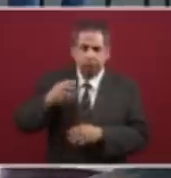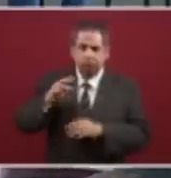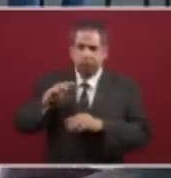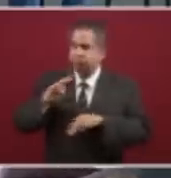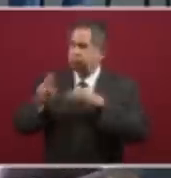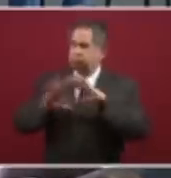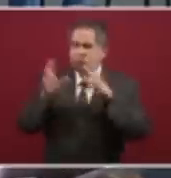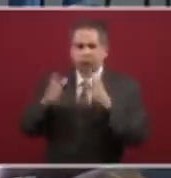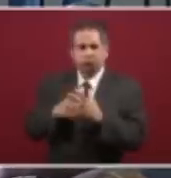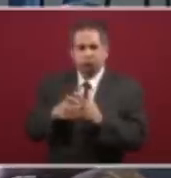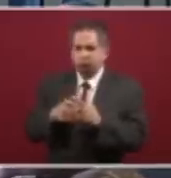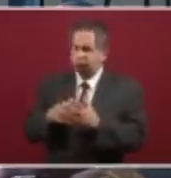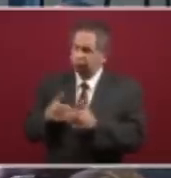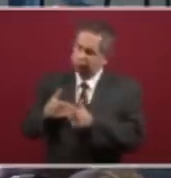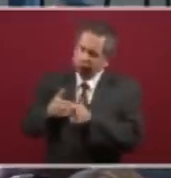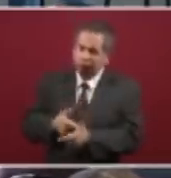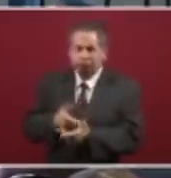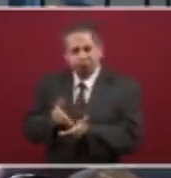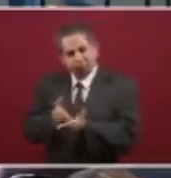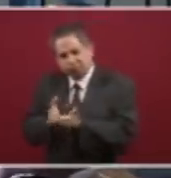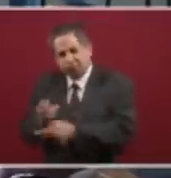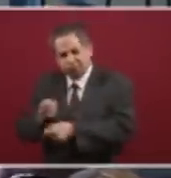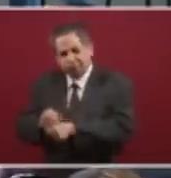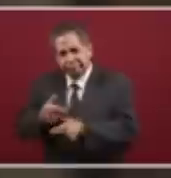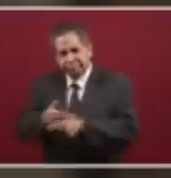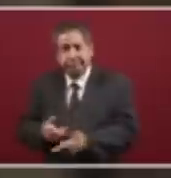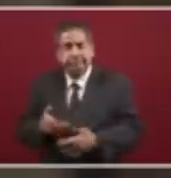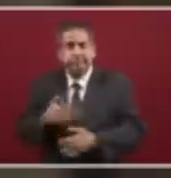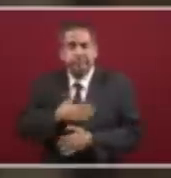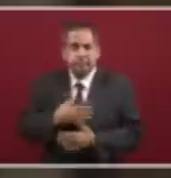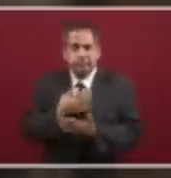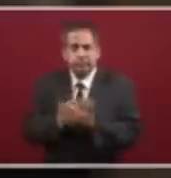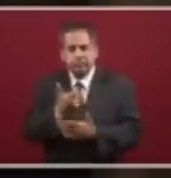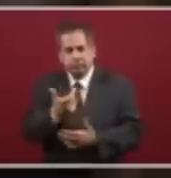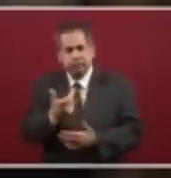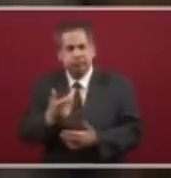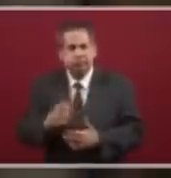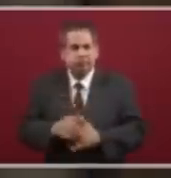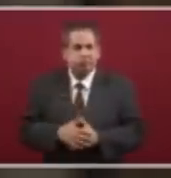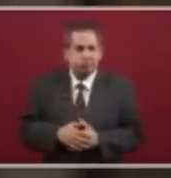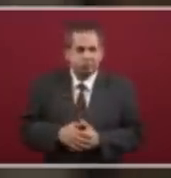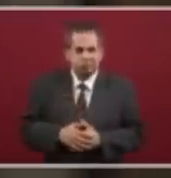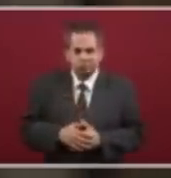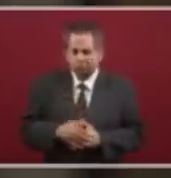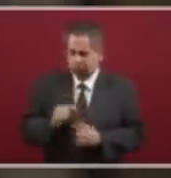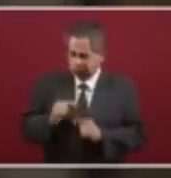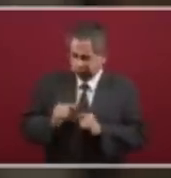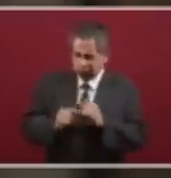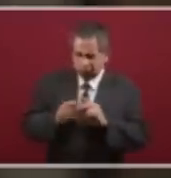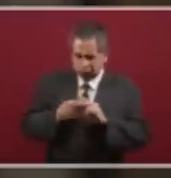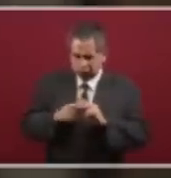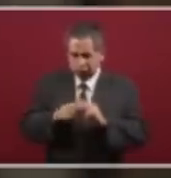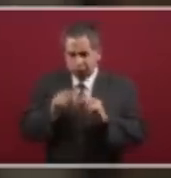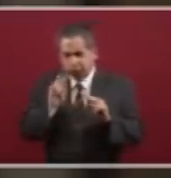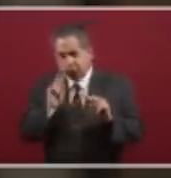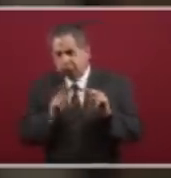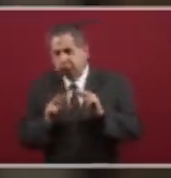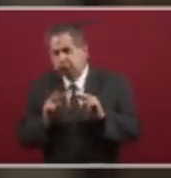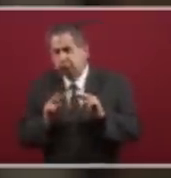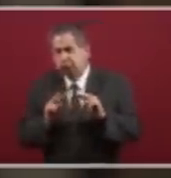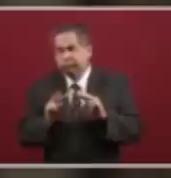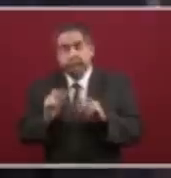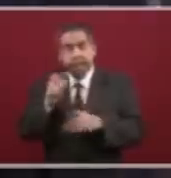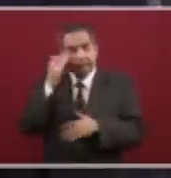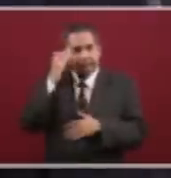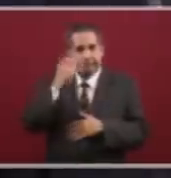preguntarle sobre otro tema de sonora en particular en nuestra economía señor presidente está apenas estamos apenas asomando la cabeza después de